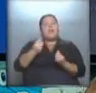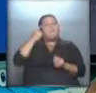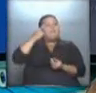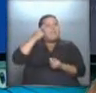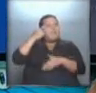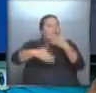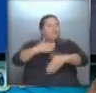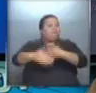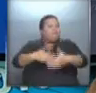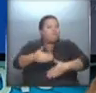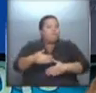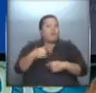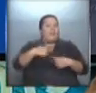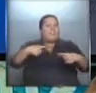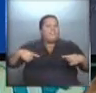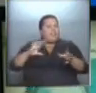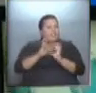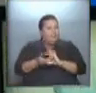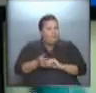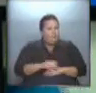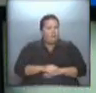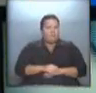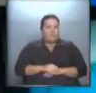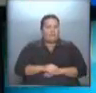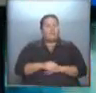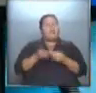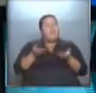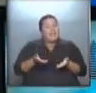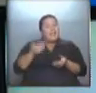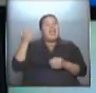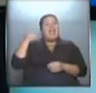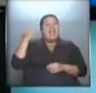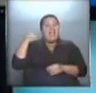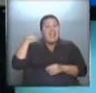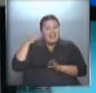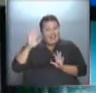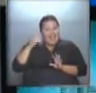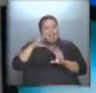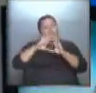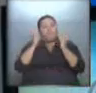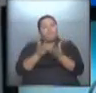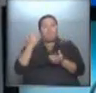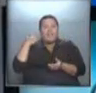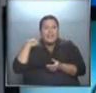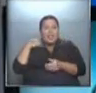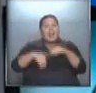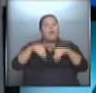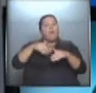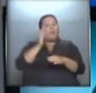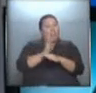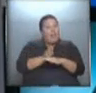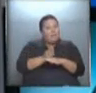de desarrollo que habilitan las distintas alternativas? Bueno, en general, esquematizando un poco, en las elecciones de medio